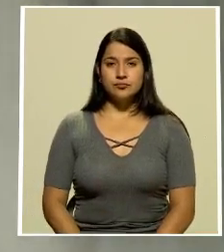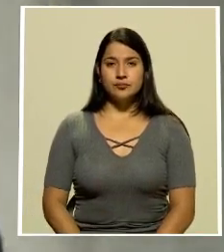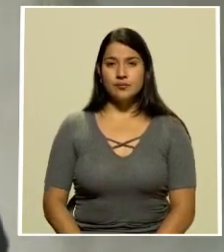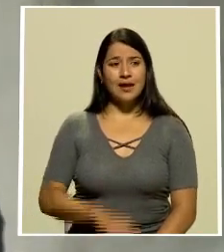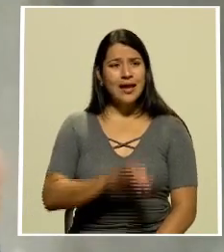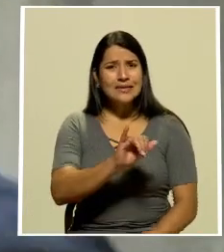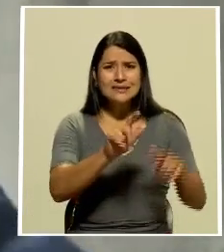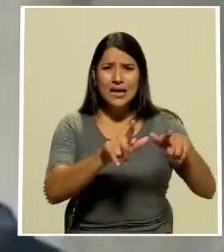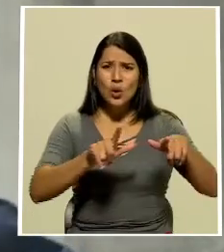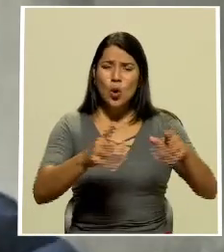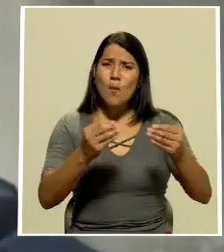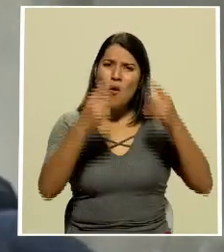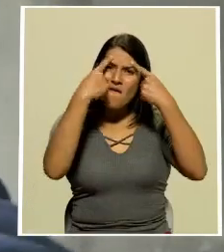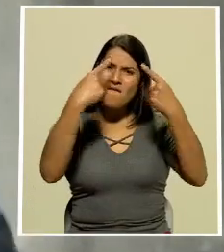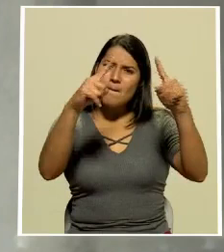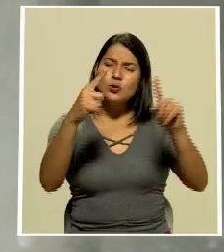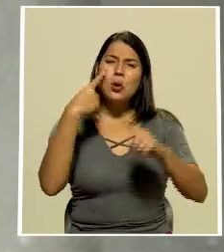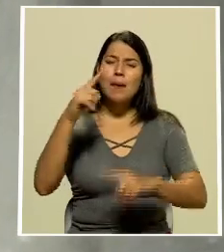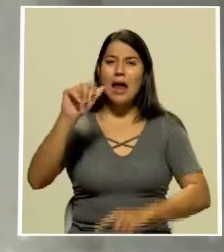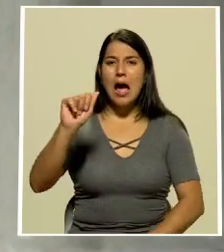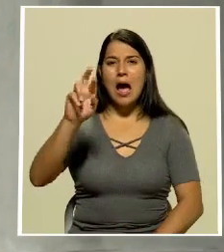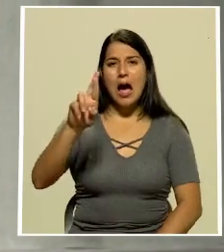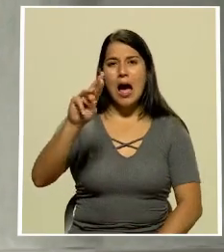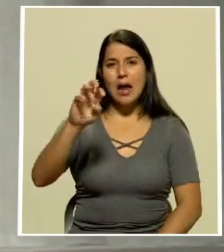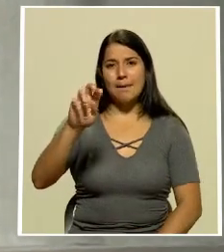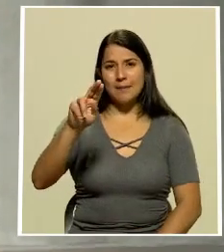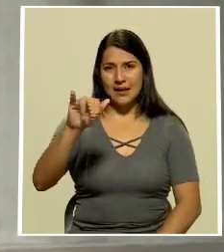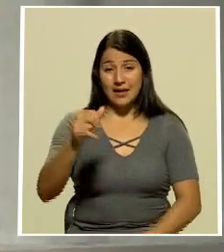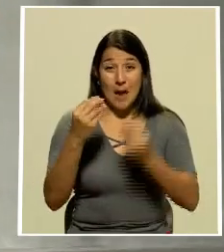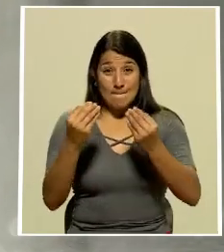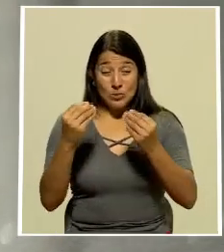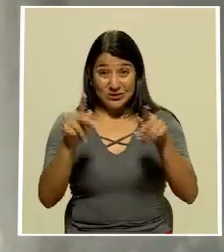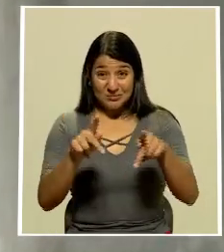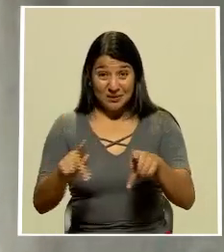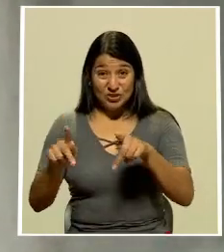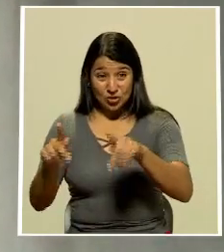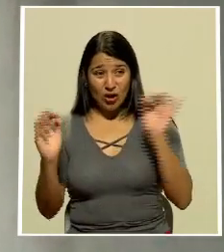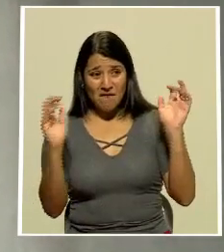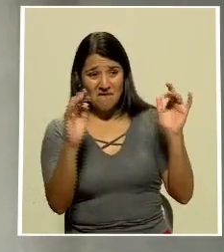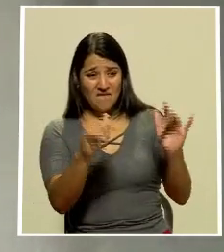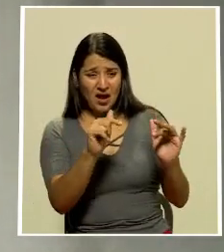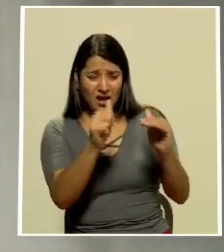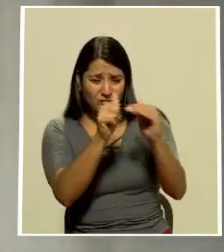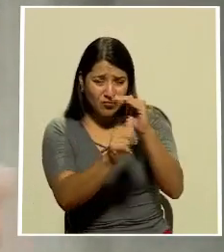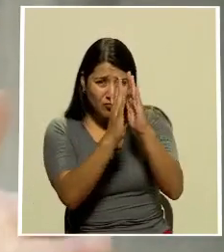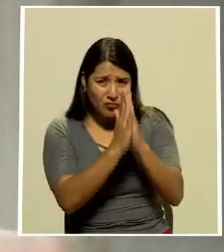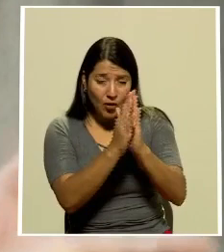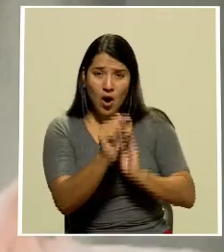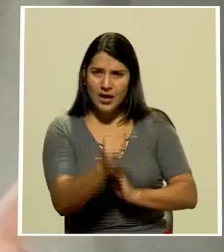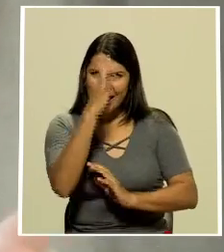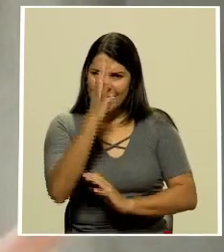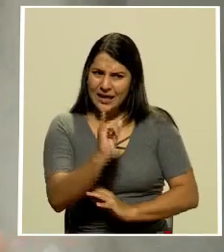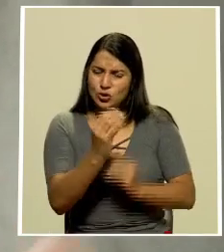Es un lugar muy famoso para los armenios. Muchos armenios vienen aquí, se refugian y oran aquí. Y creo que es